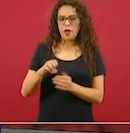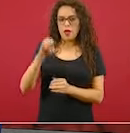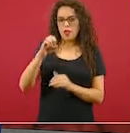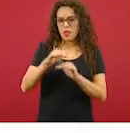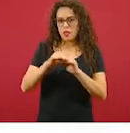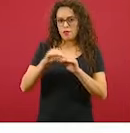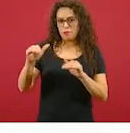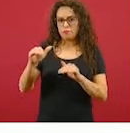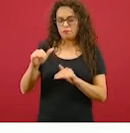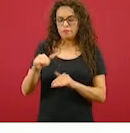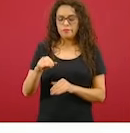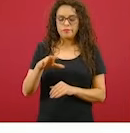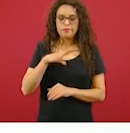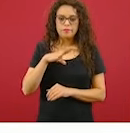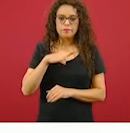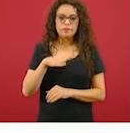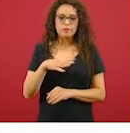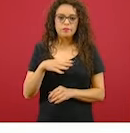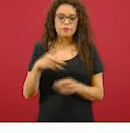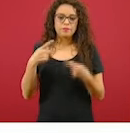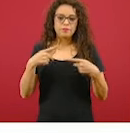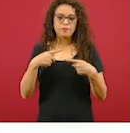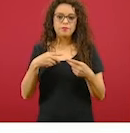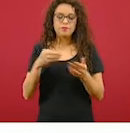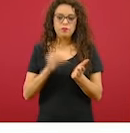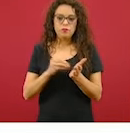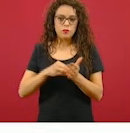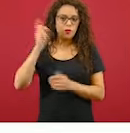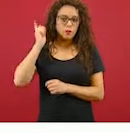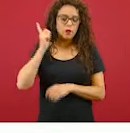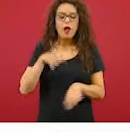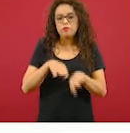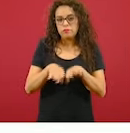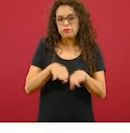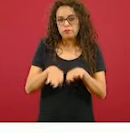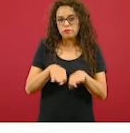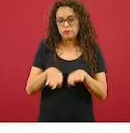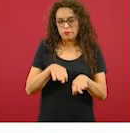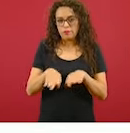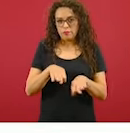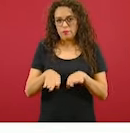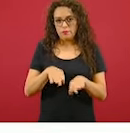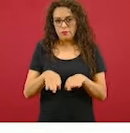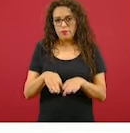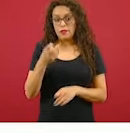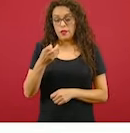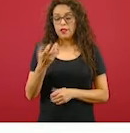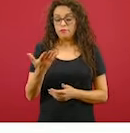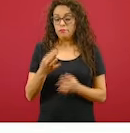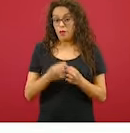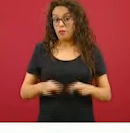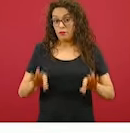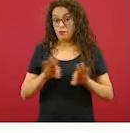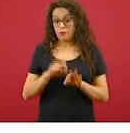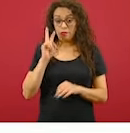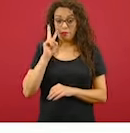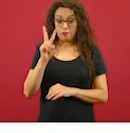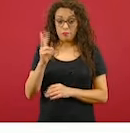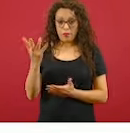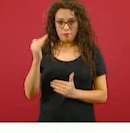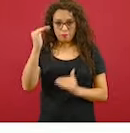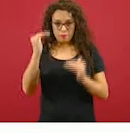la actividad laboral y del día a día todavía sigue siendo en muchos casos importante. Si vemos la